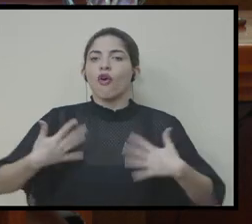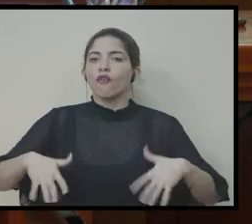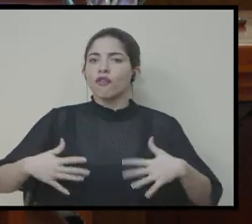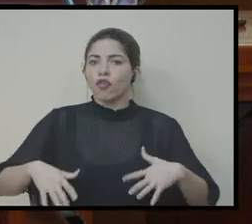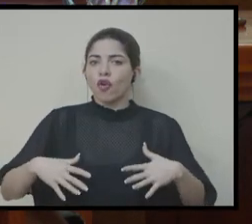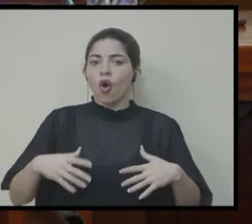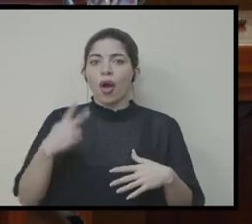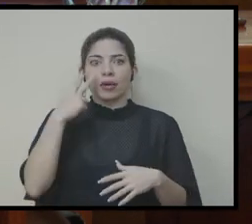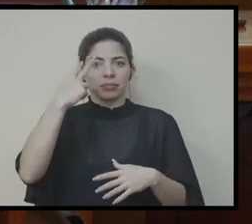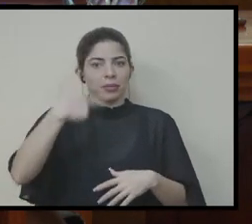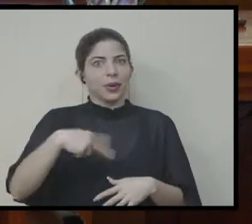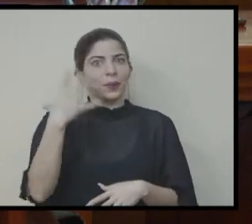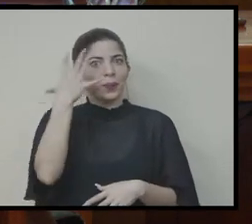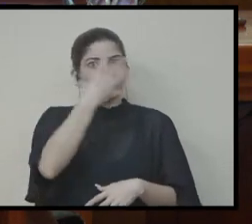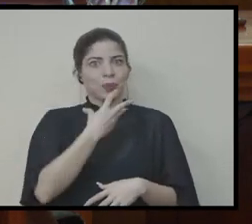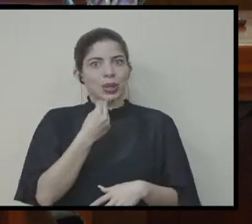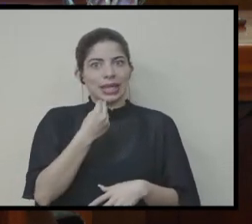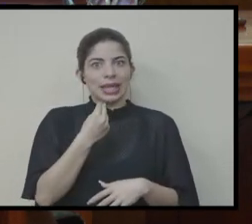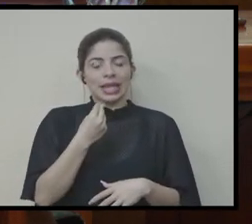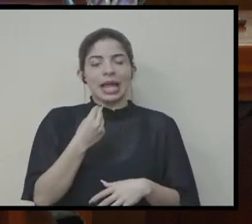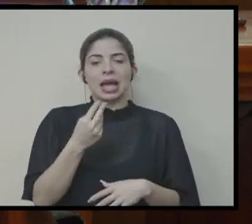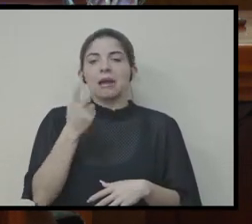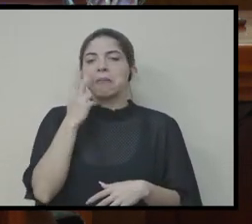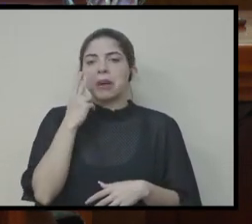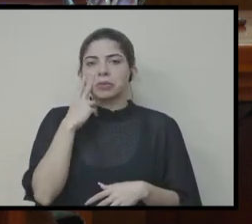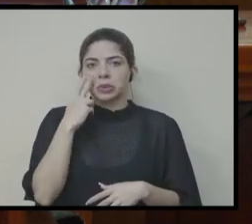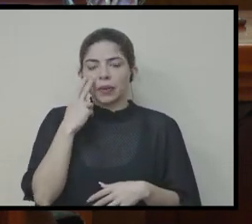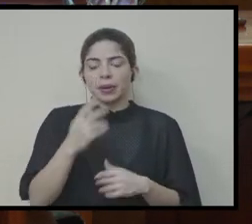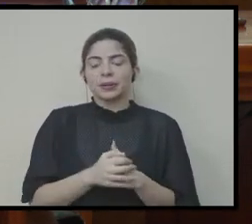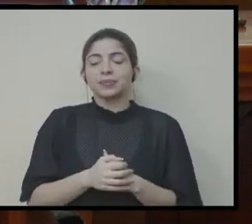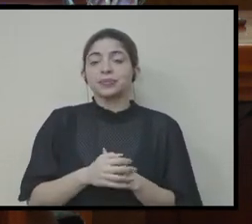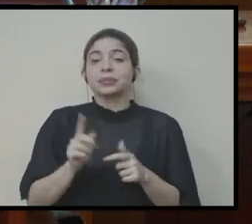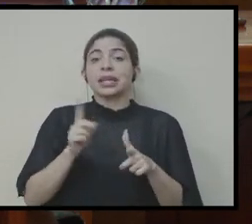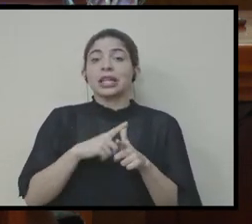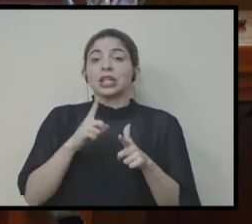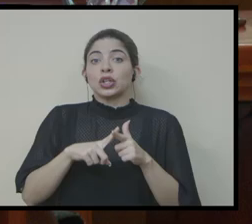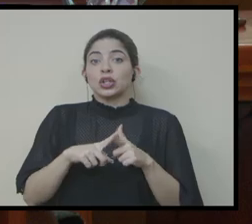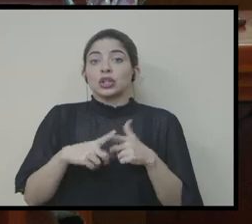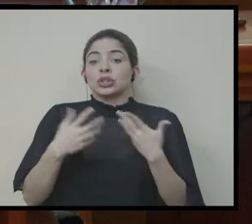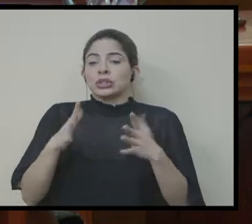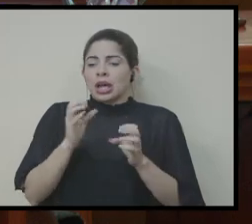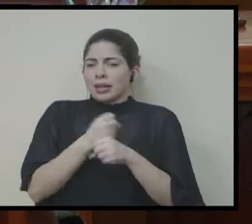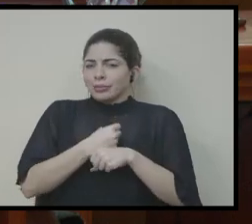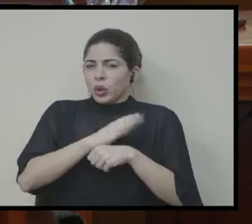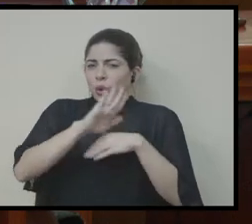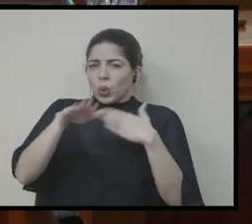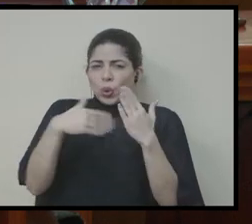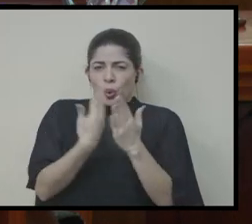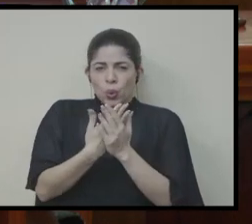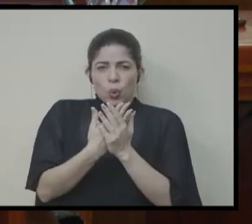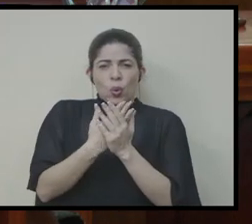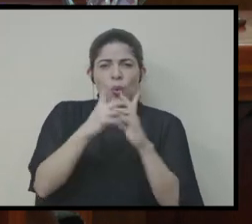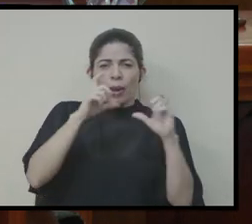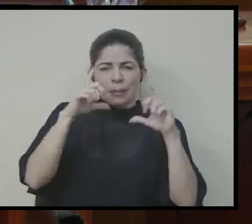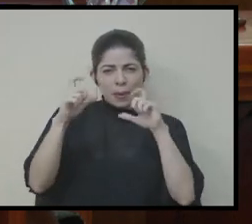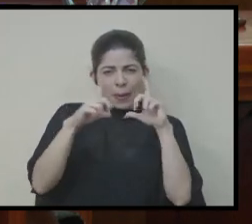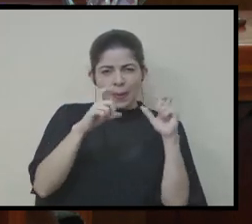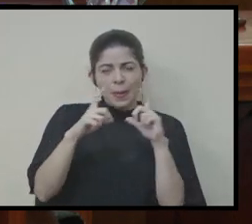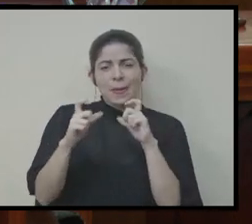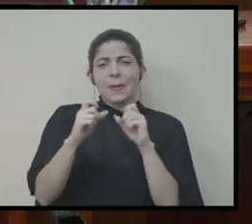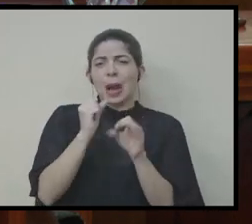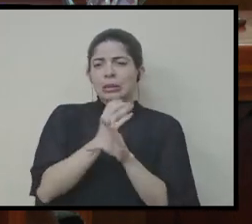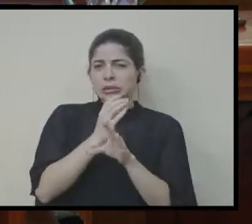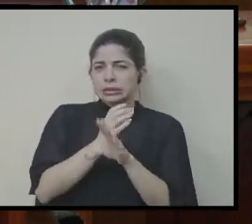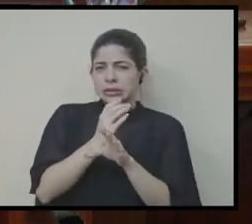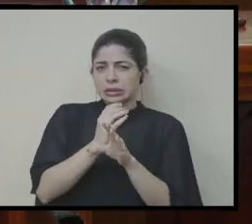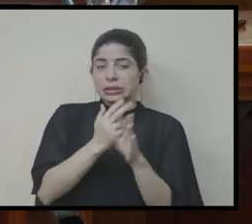Ligera, que se vean bonitas. Y vamos a ver. Entonces ya hago todo. Hice la sesión de fotos con todo el